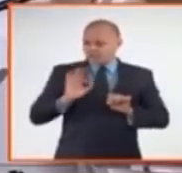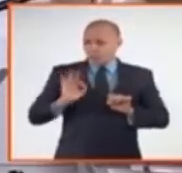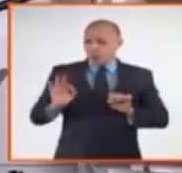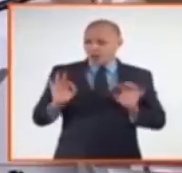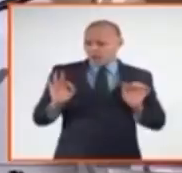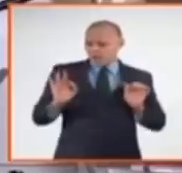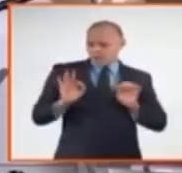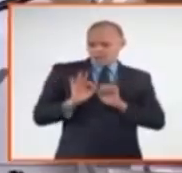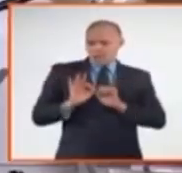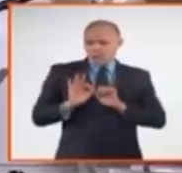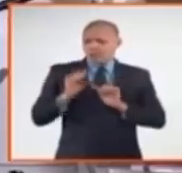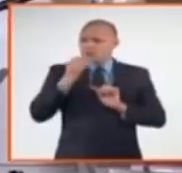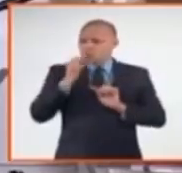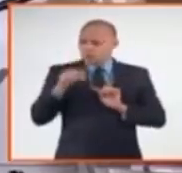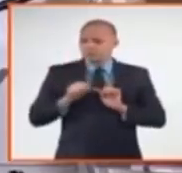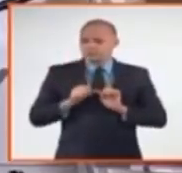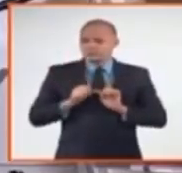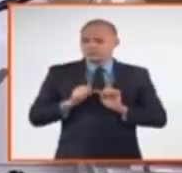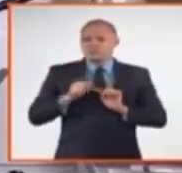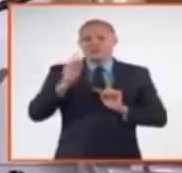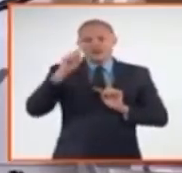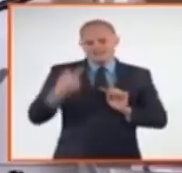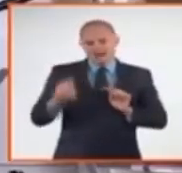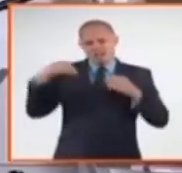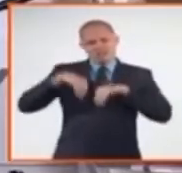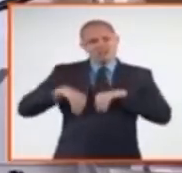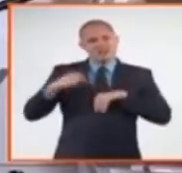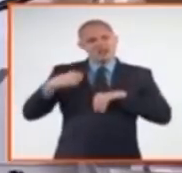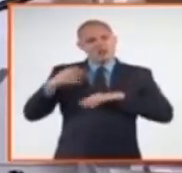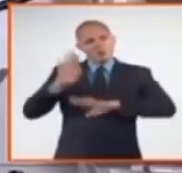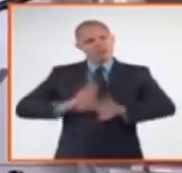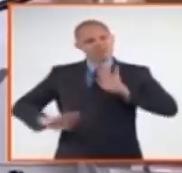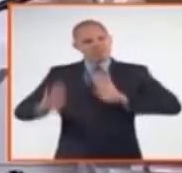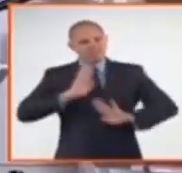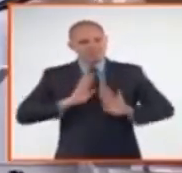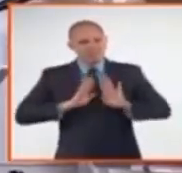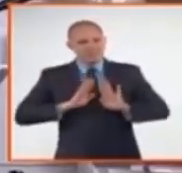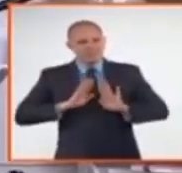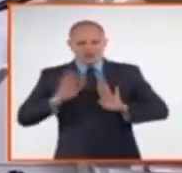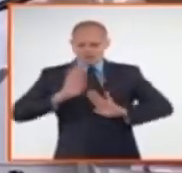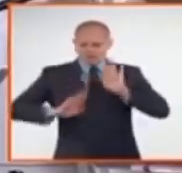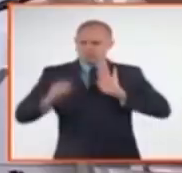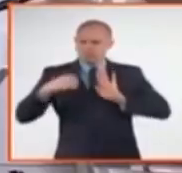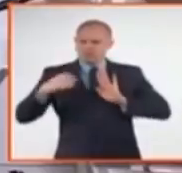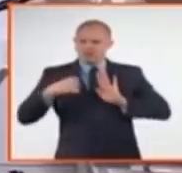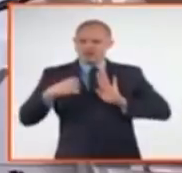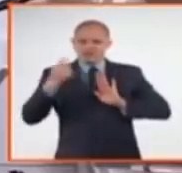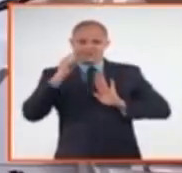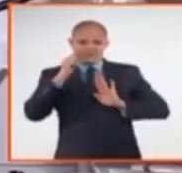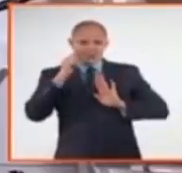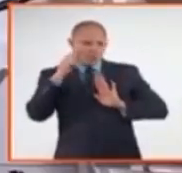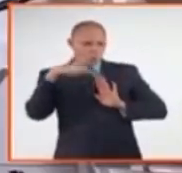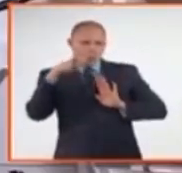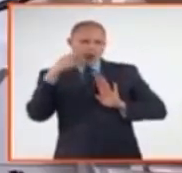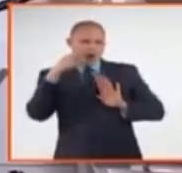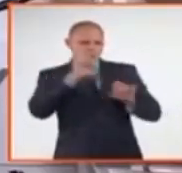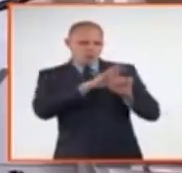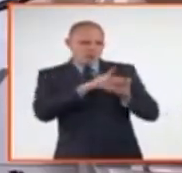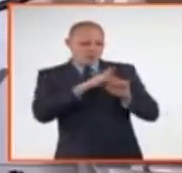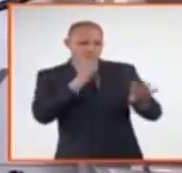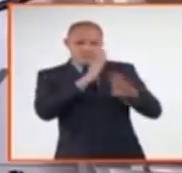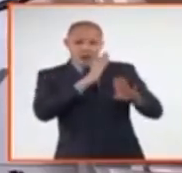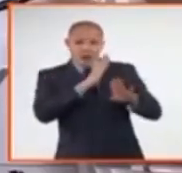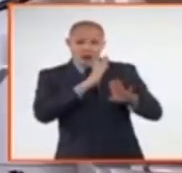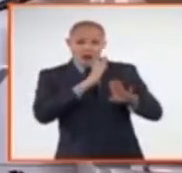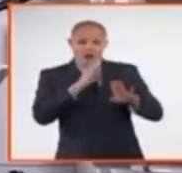el encuentro con los anticuerpos que precisamente están diseñados para neutralizar y que no se siga replicando